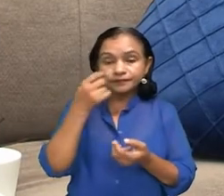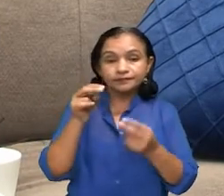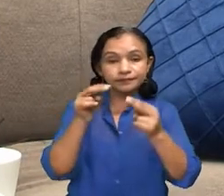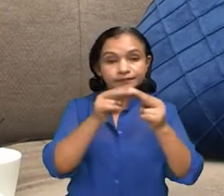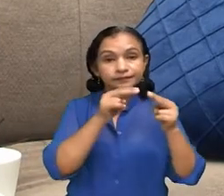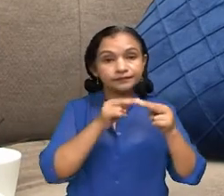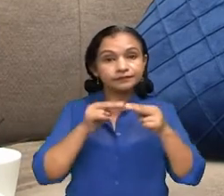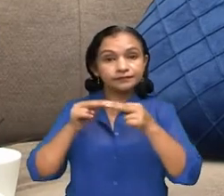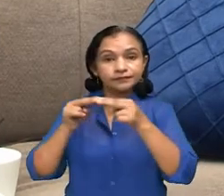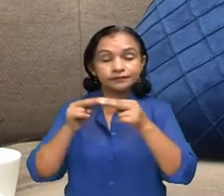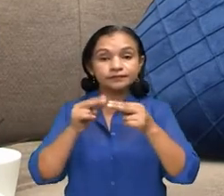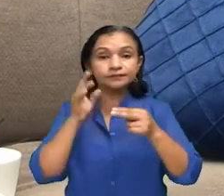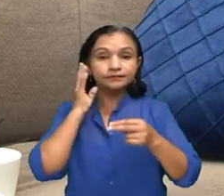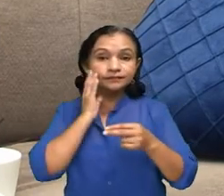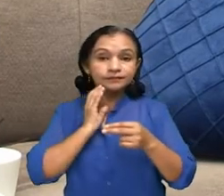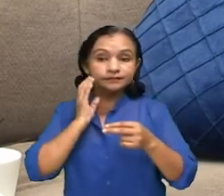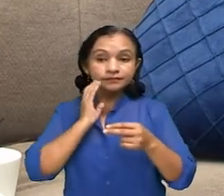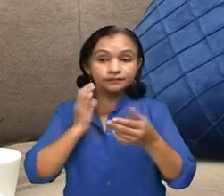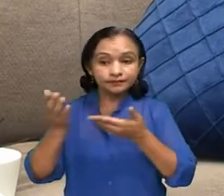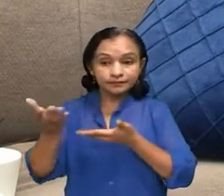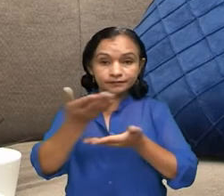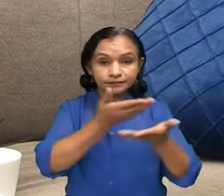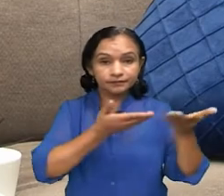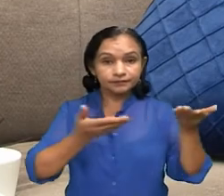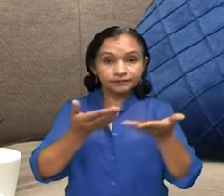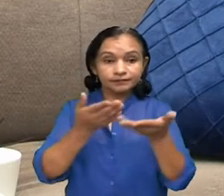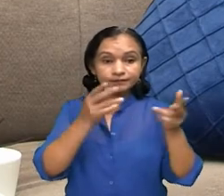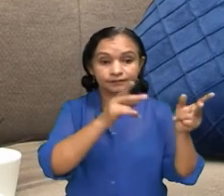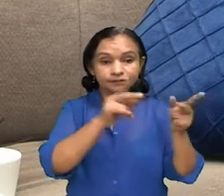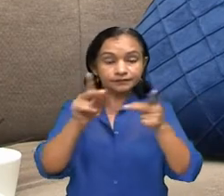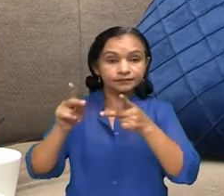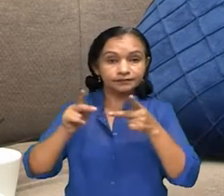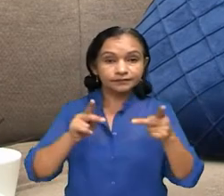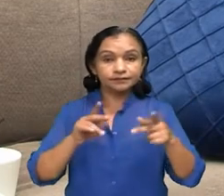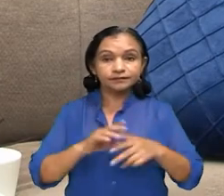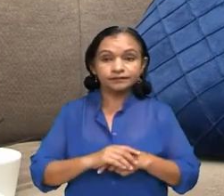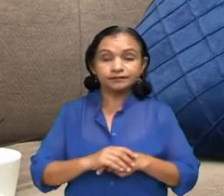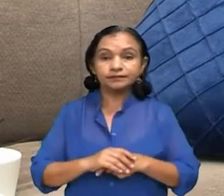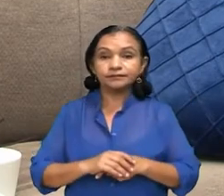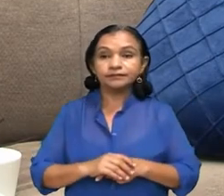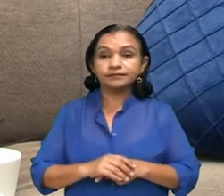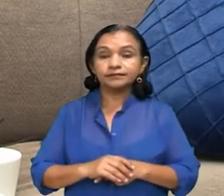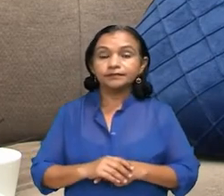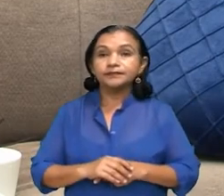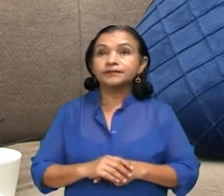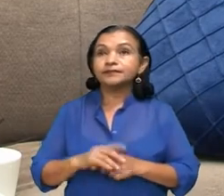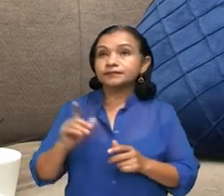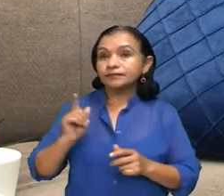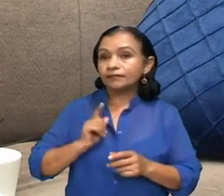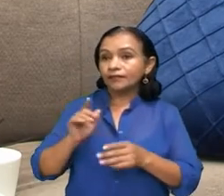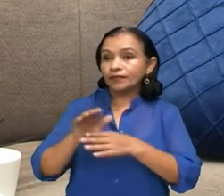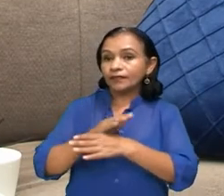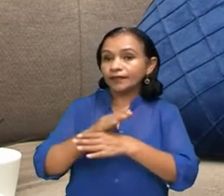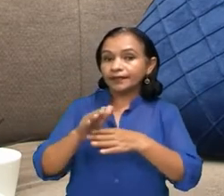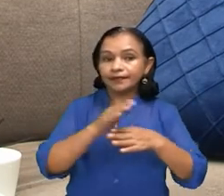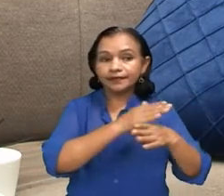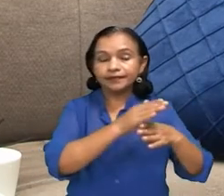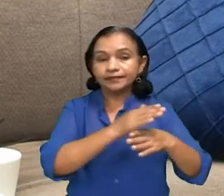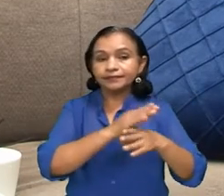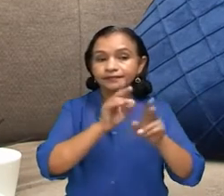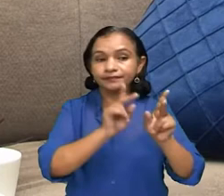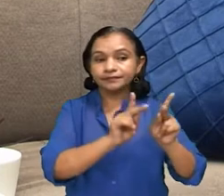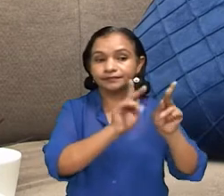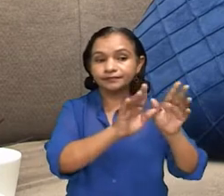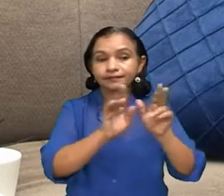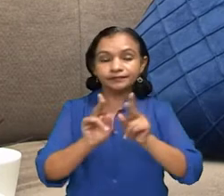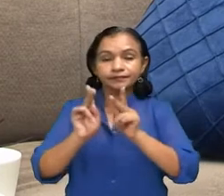interactuamos experiencias, no solamente porque tienen esa diferenciación de cada uno, sino